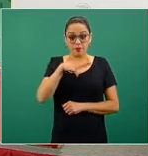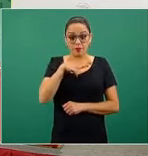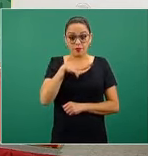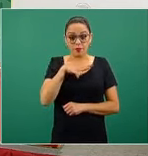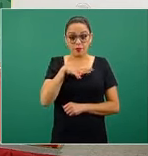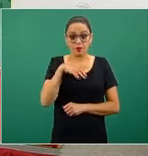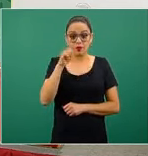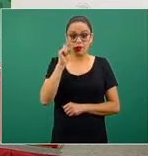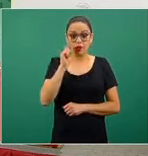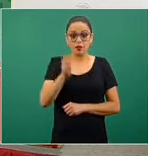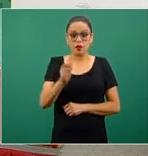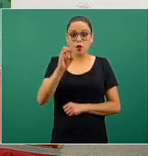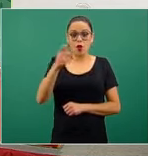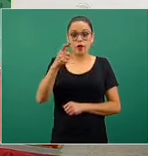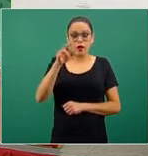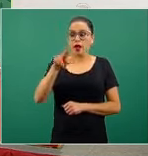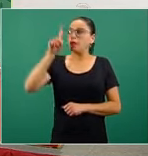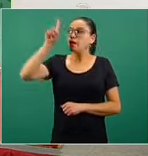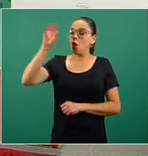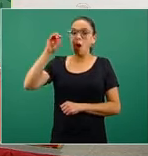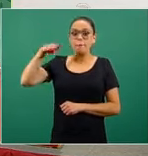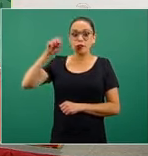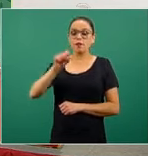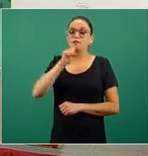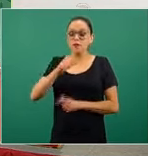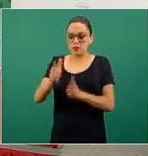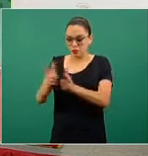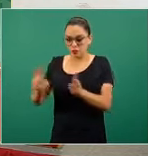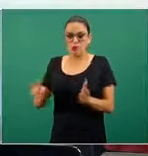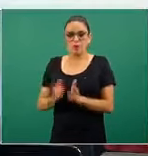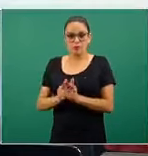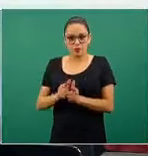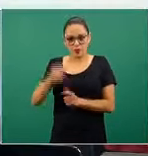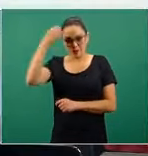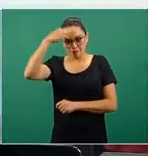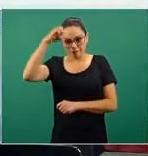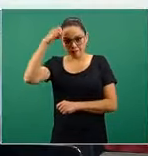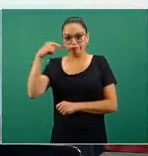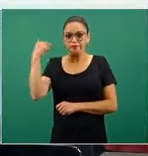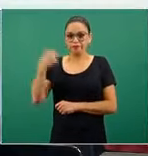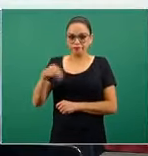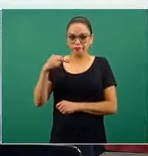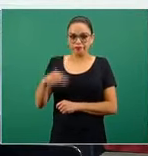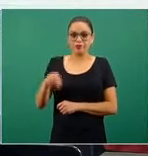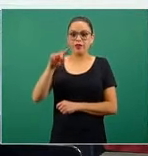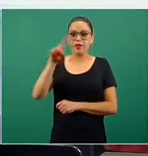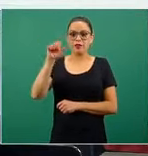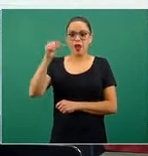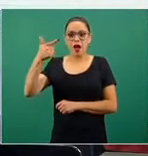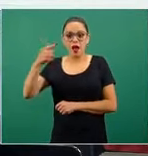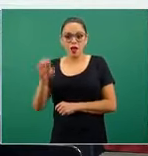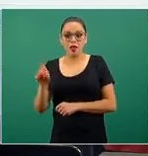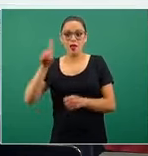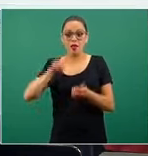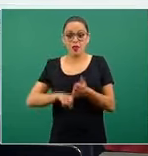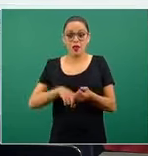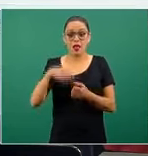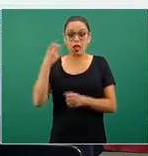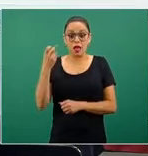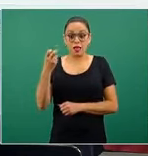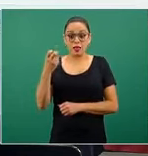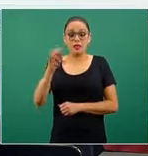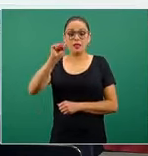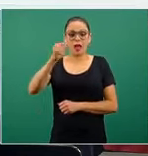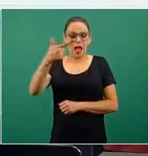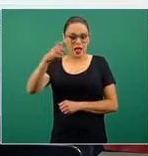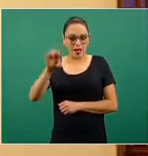Organización Mundial de la Salud también tiene un grupo de expertos que se llama SAGE, y en estas recomendaciones que la Organización Mundial de la Salud